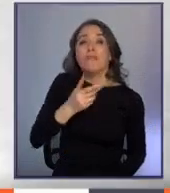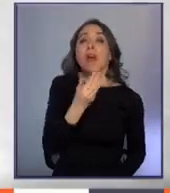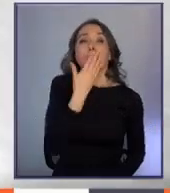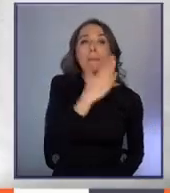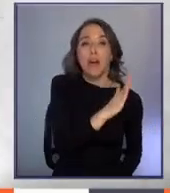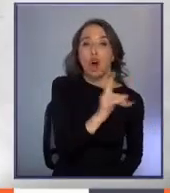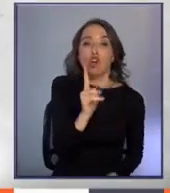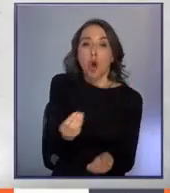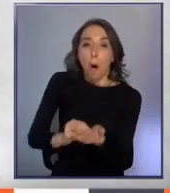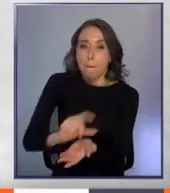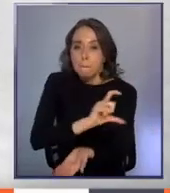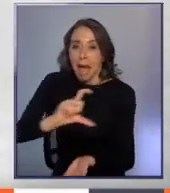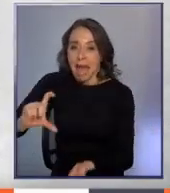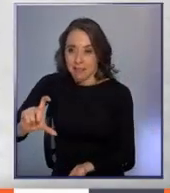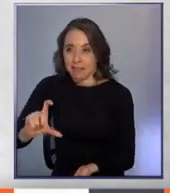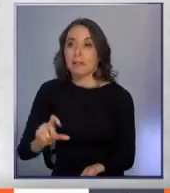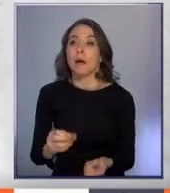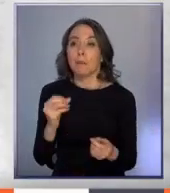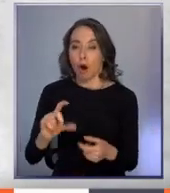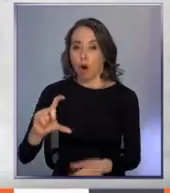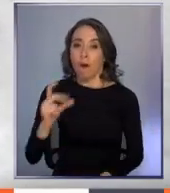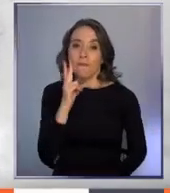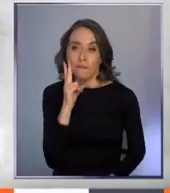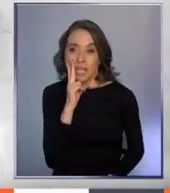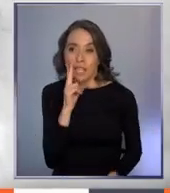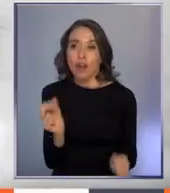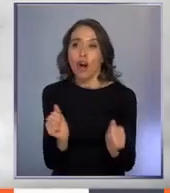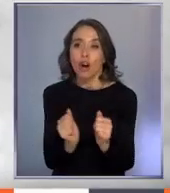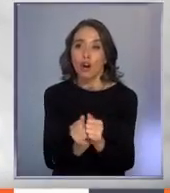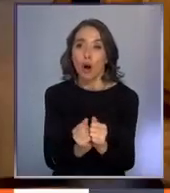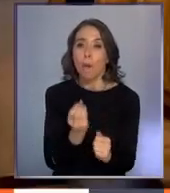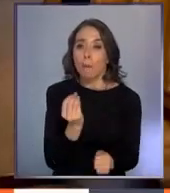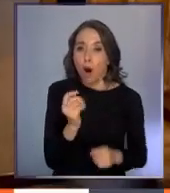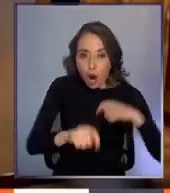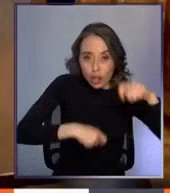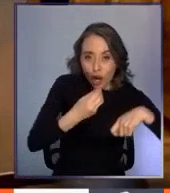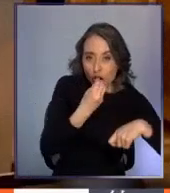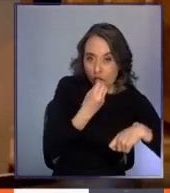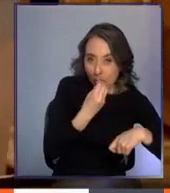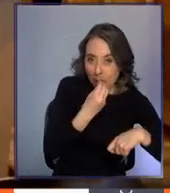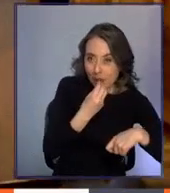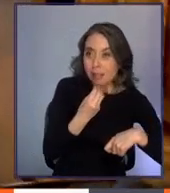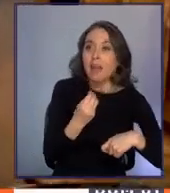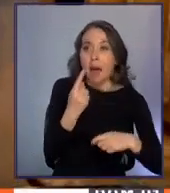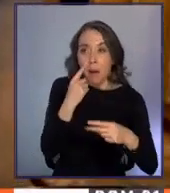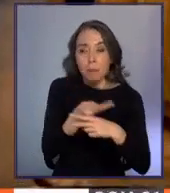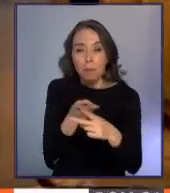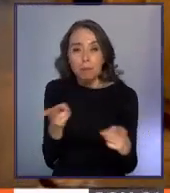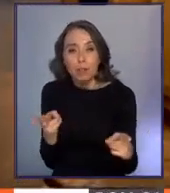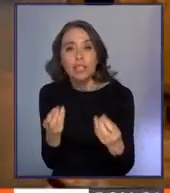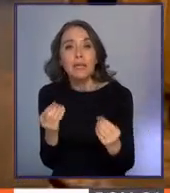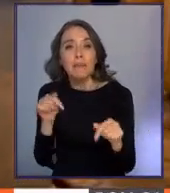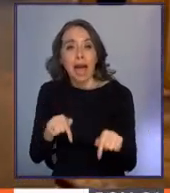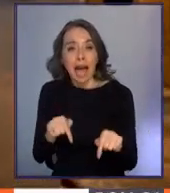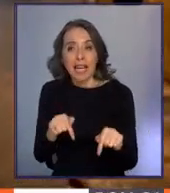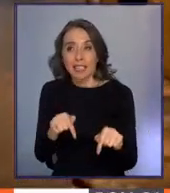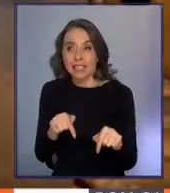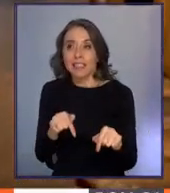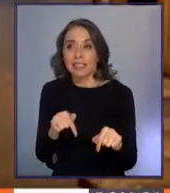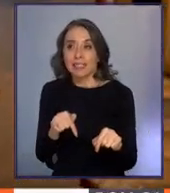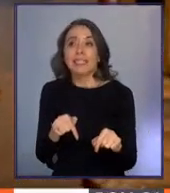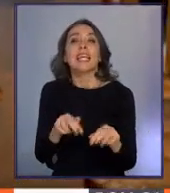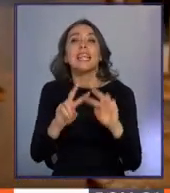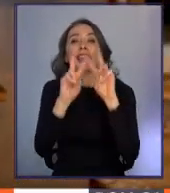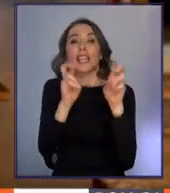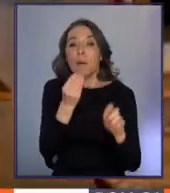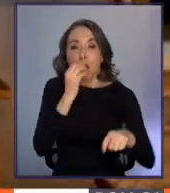¿Cierto? Obviamente una buena copa de vino siempre va acompañada de una muy buena comida, así que me gustaría mostrar un poco de lo que sucede aquí en términos